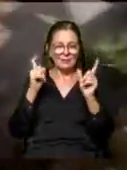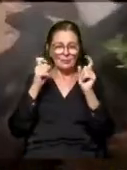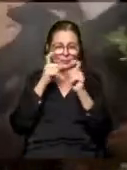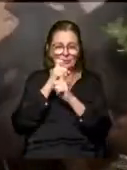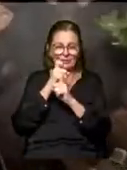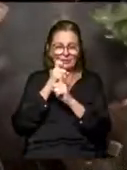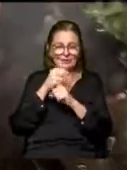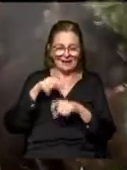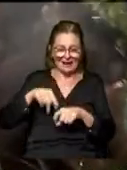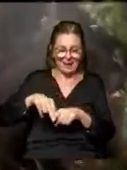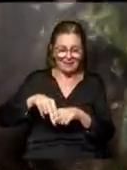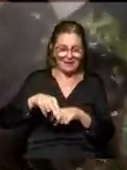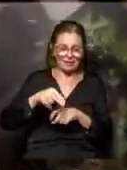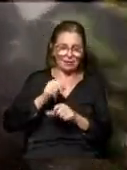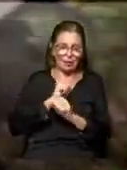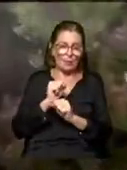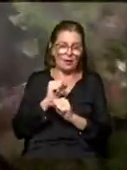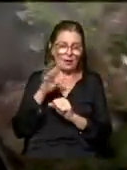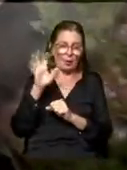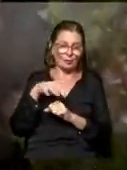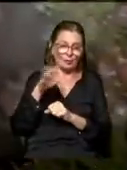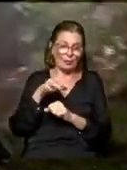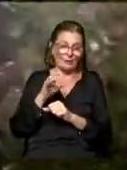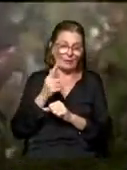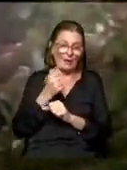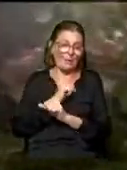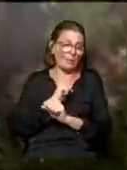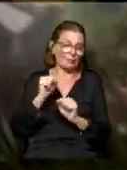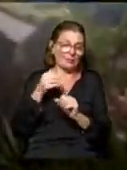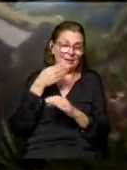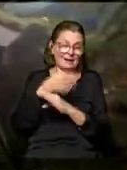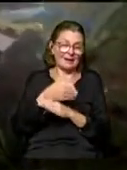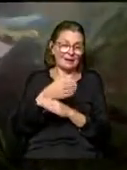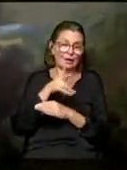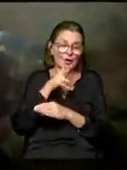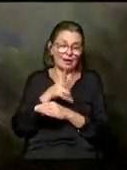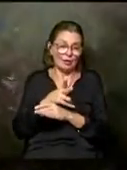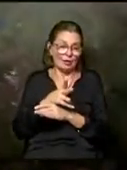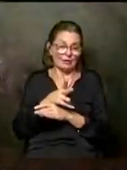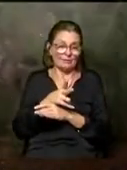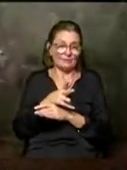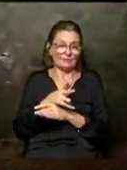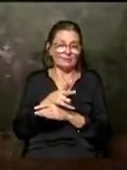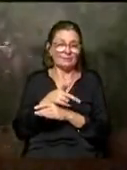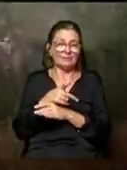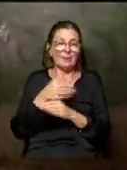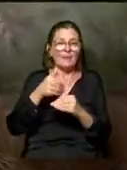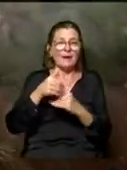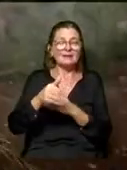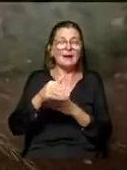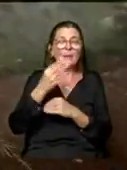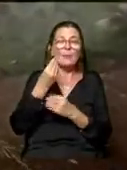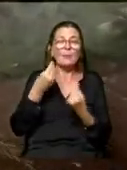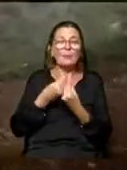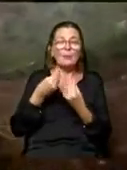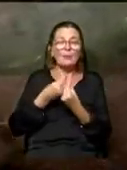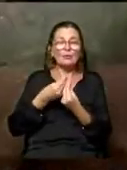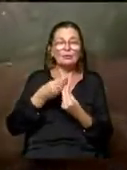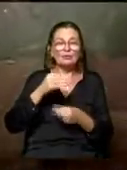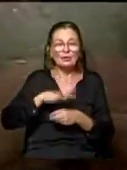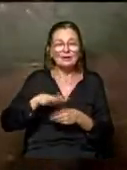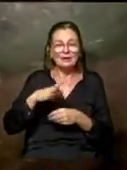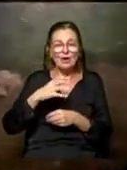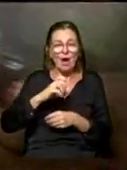estar caminando por acá cuando llueve. Es imposible salir con los chiquilines. Digo, más allá de todo, que hay muchos niños con asma